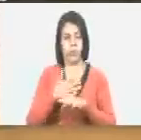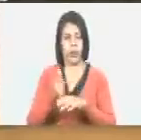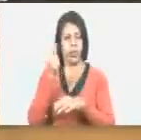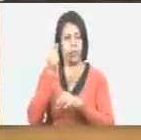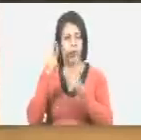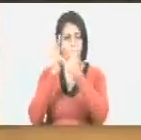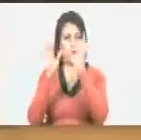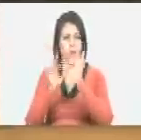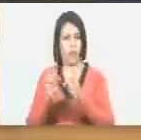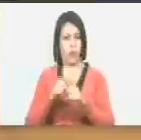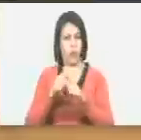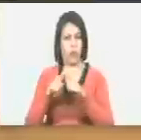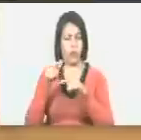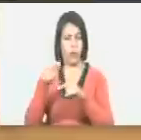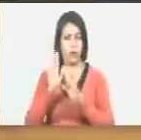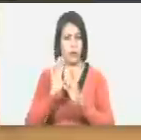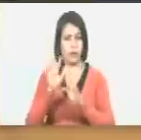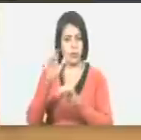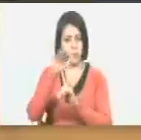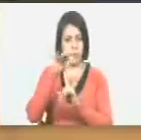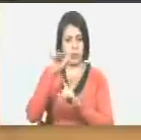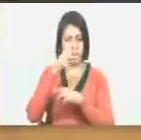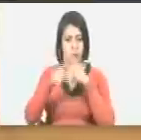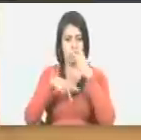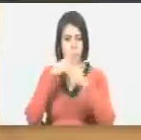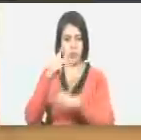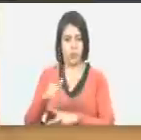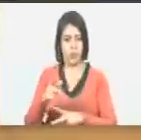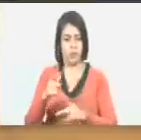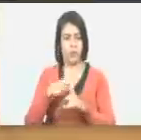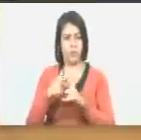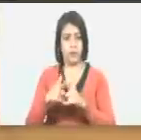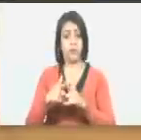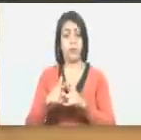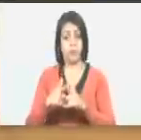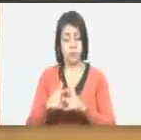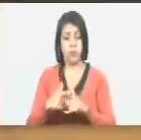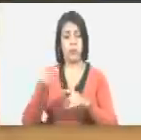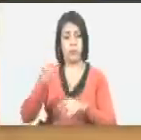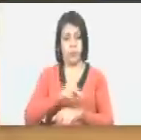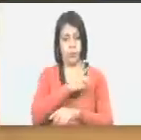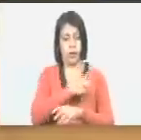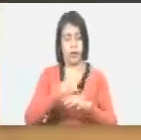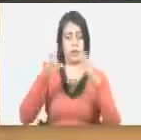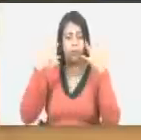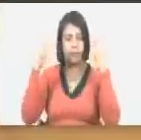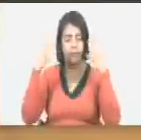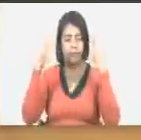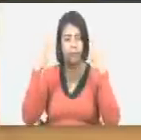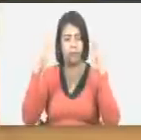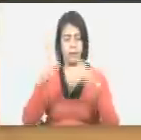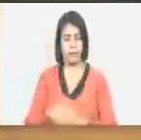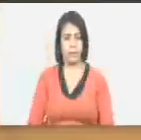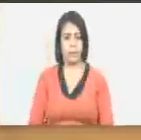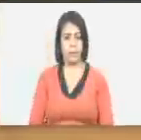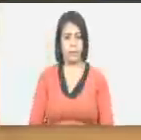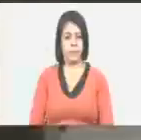ningún mecanismo de manipulación política. Aplaudimos el premio Cervantes para el poeta Rafael Cadena.